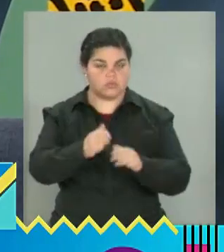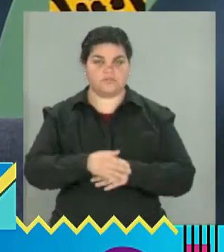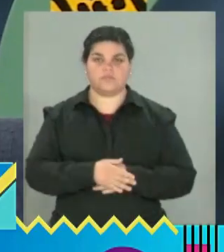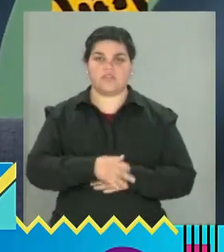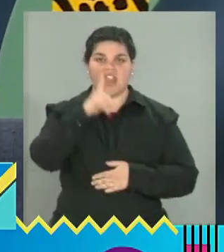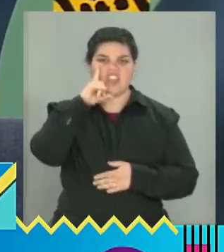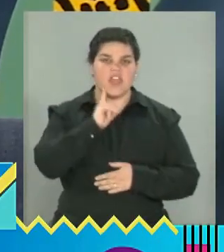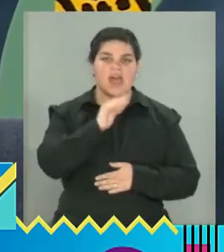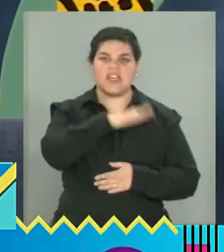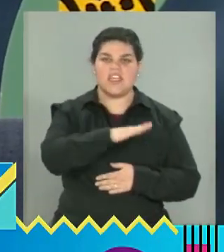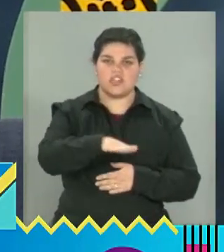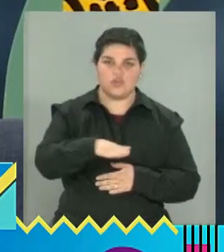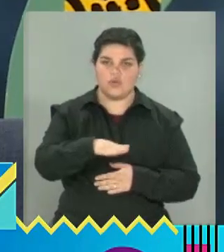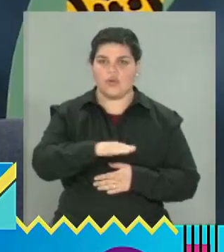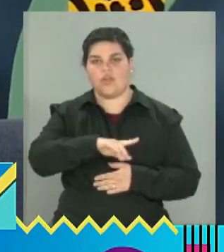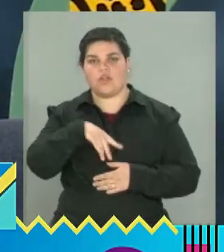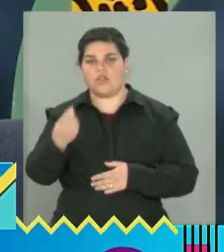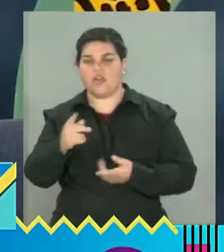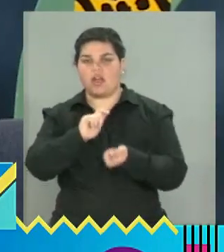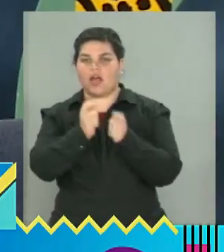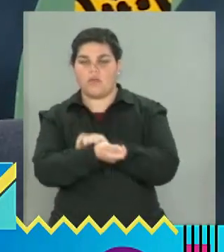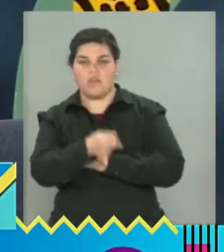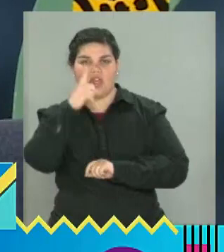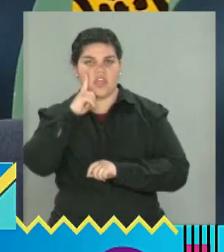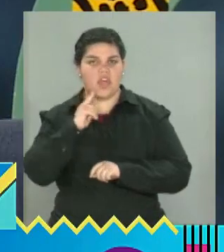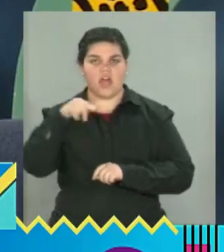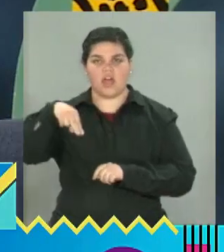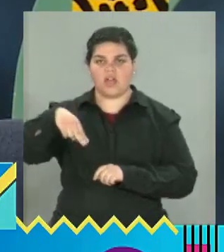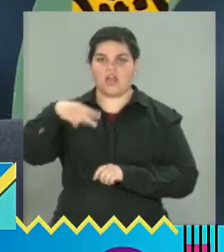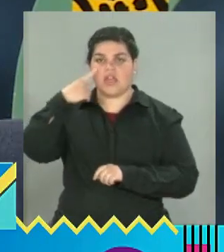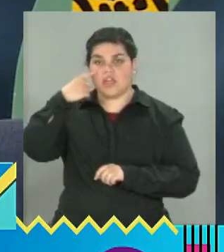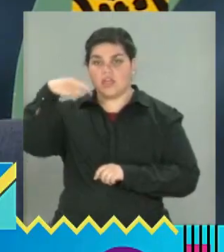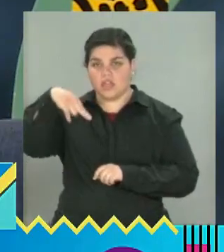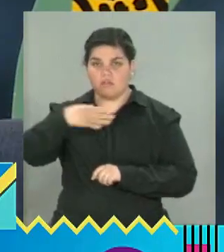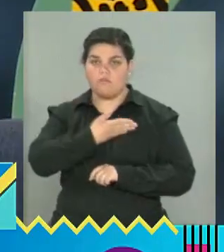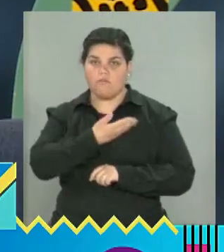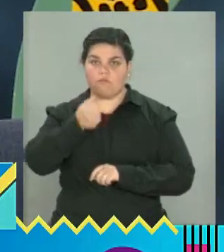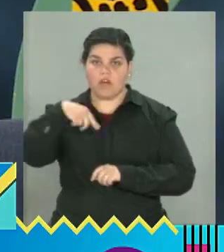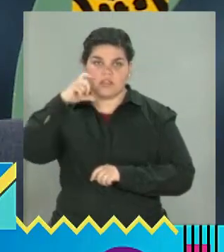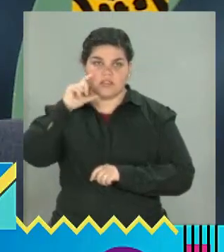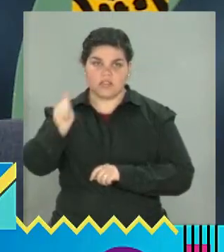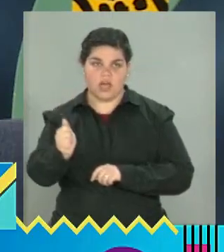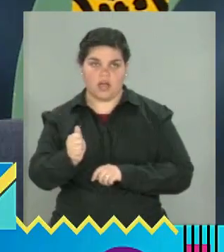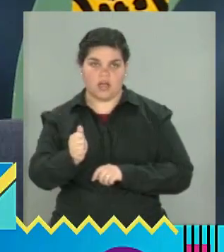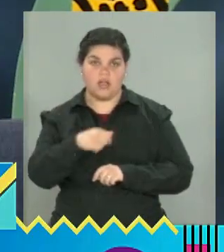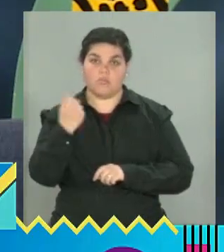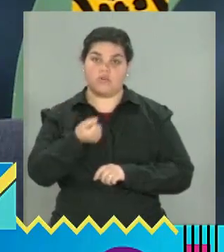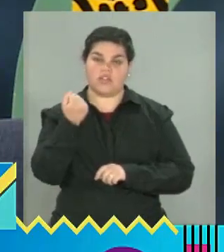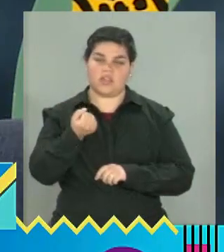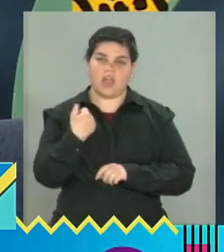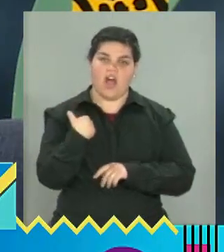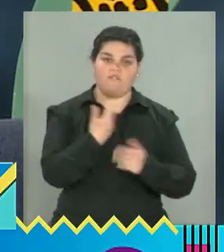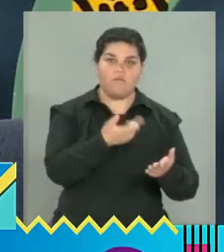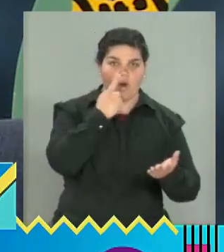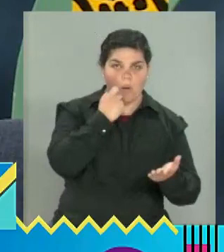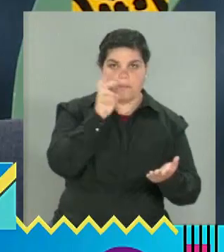por el Día de Infancia o de las Infancias tiene que ver con poner una denominación neutral que no tenga ni connotación masculina ni connotación femenina, sino,